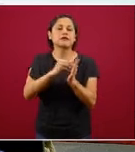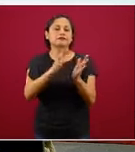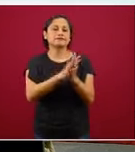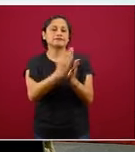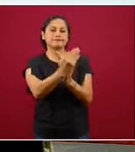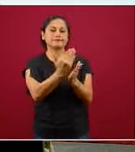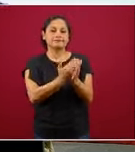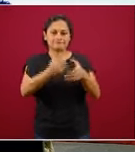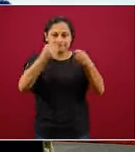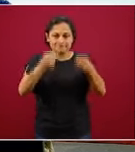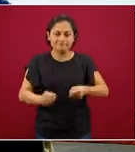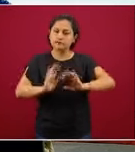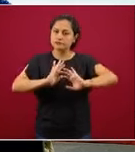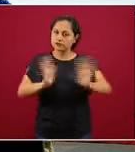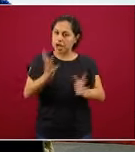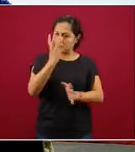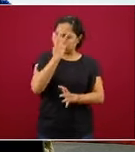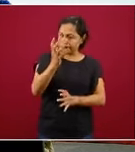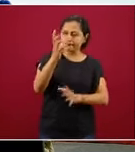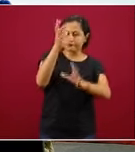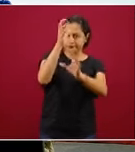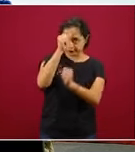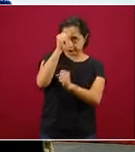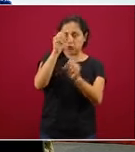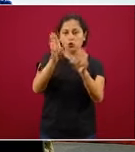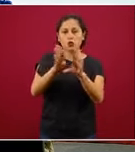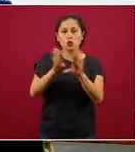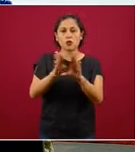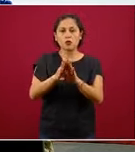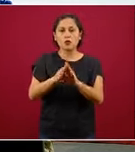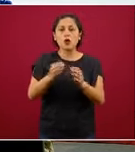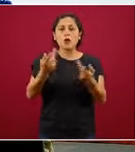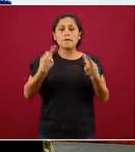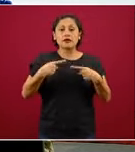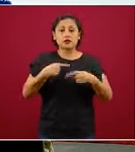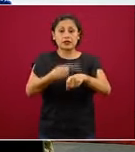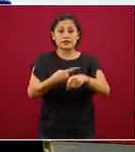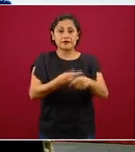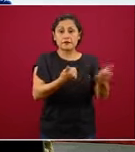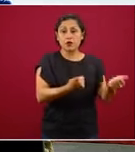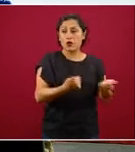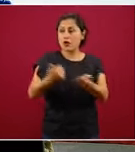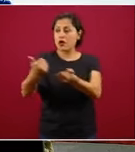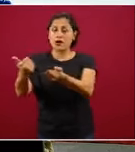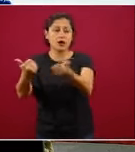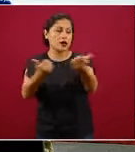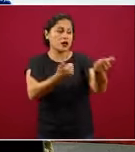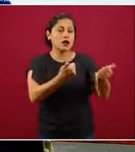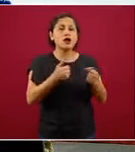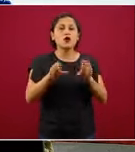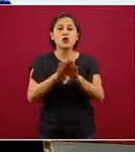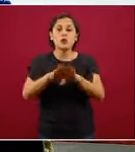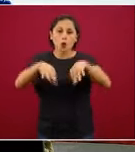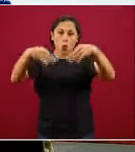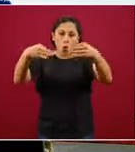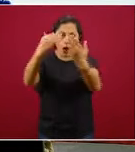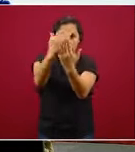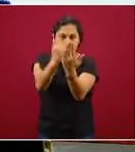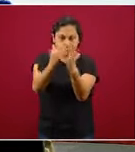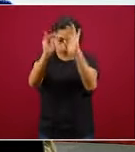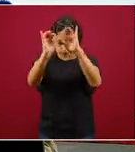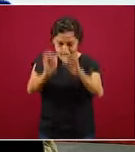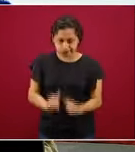juego y decir cómo vamos a transferirnos pacientes entre nosotros, bajo qué formatos, con